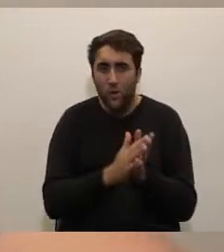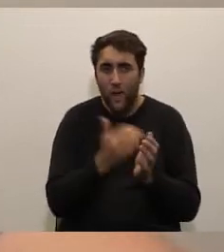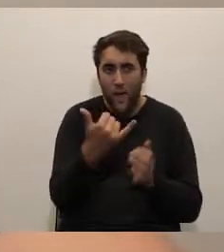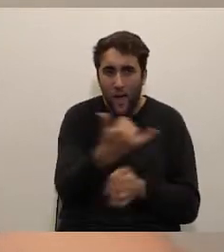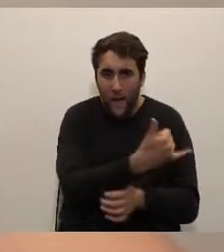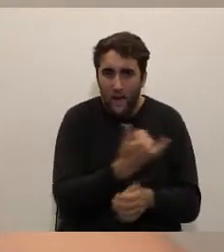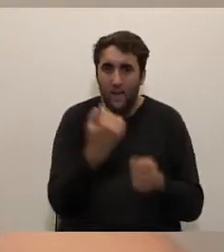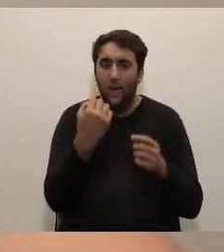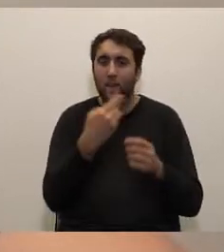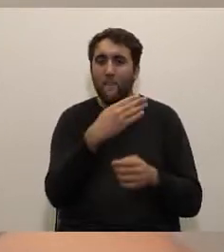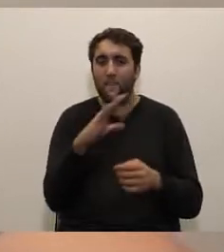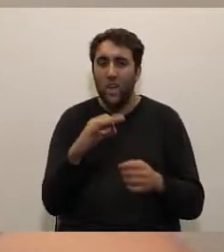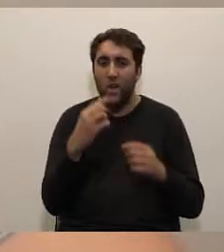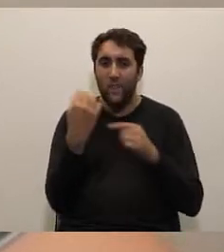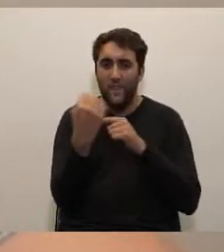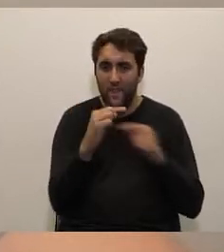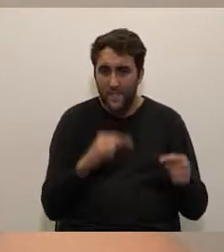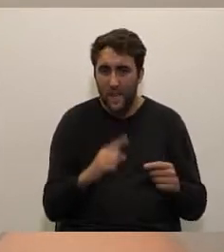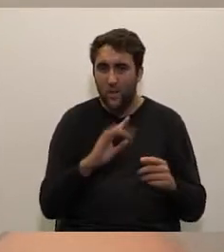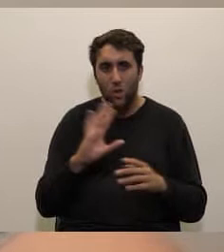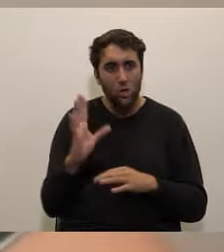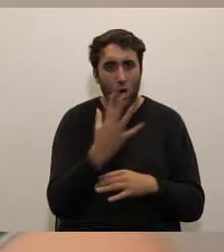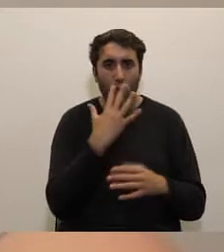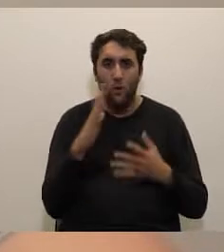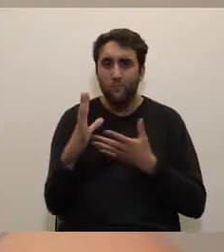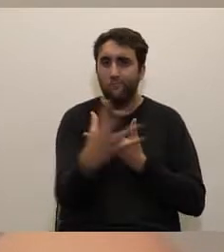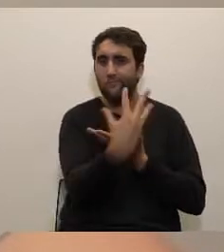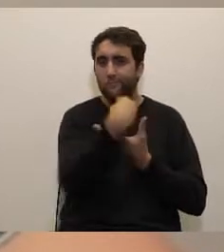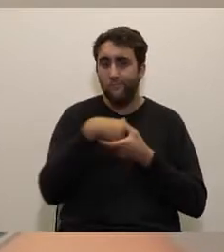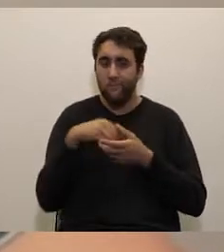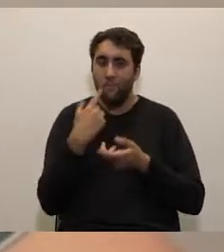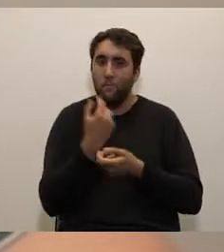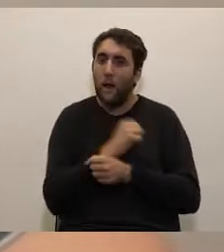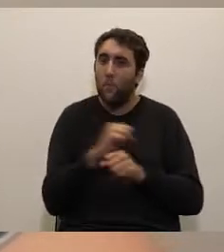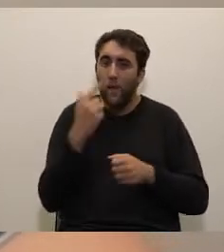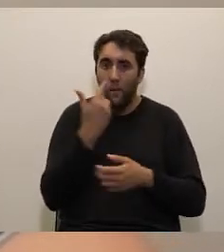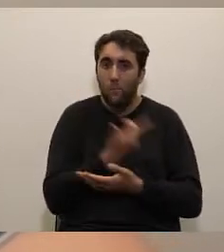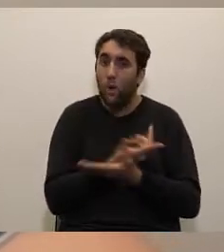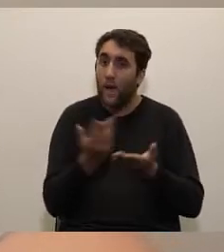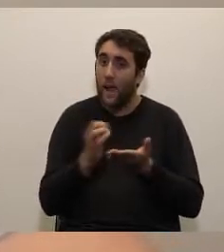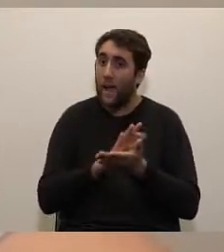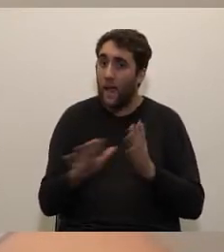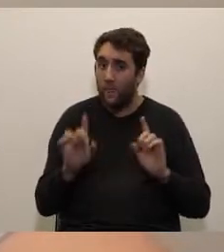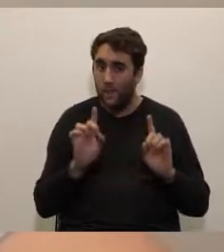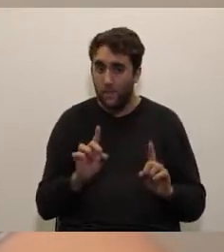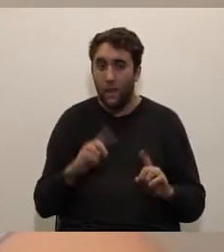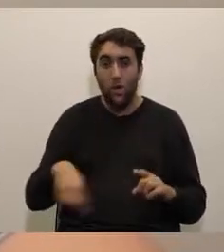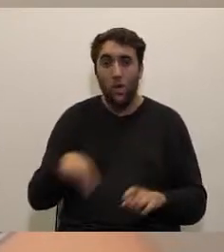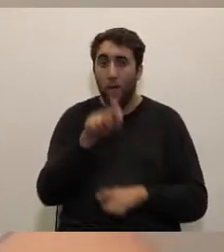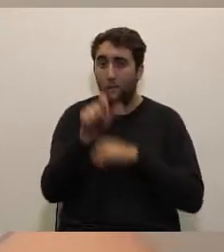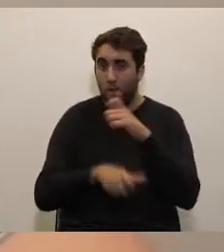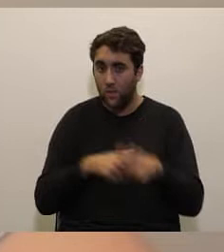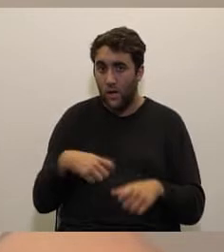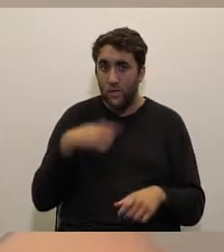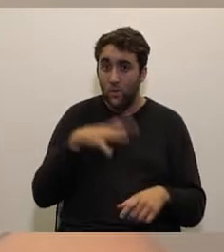encontrar de biodiversidad en el país, hacer estos datos disponibles de manera abierta y también gratuita para toda la ciudadanía, no solo